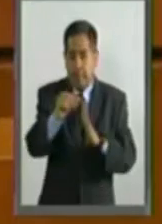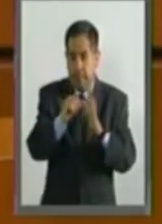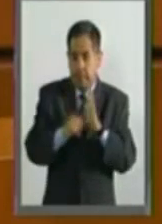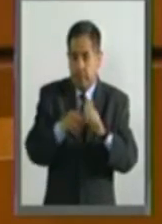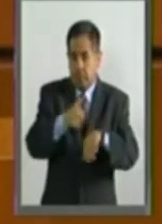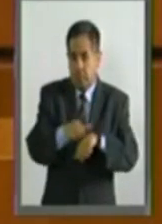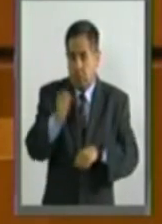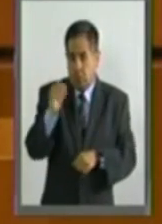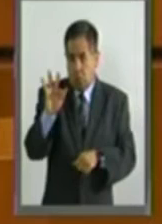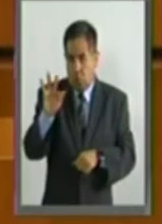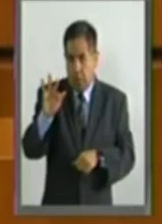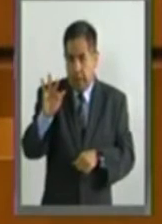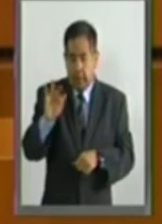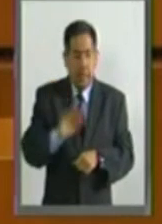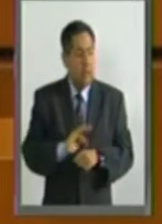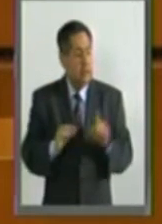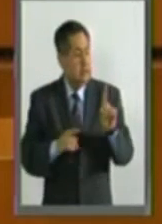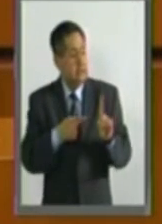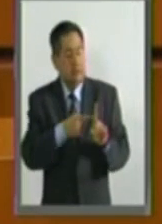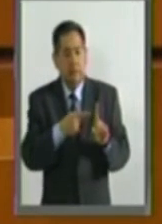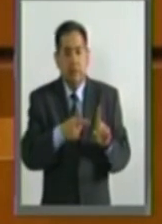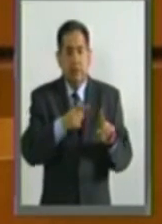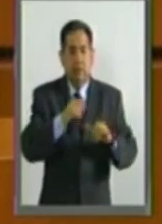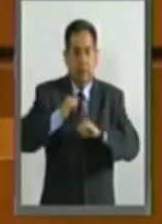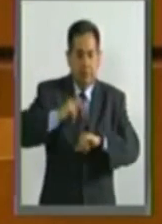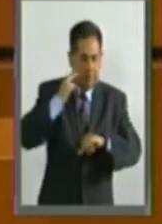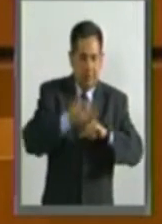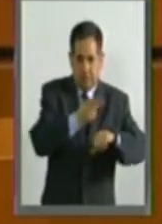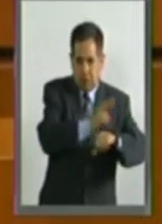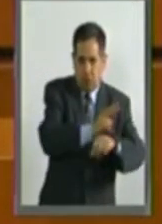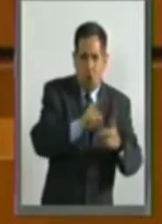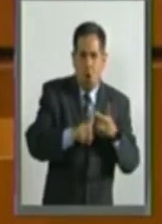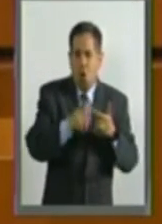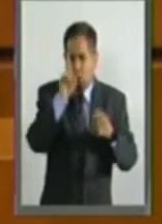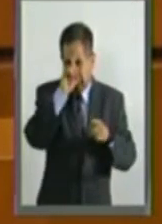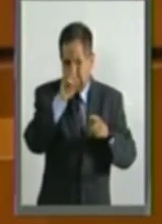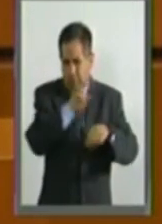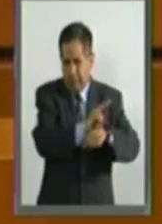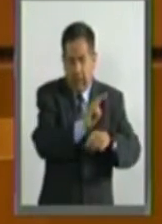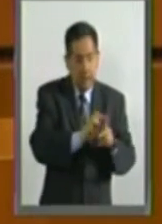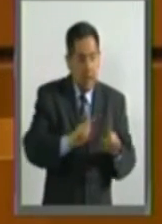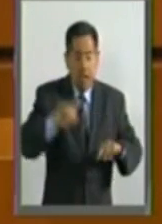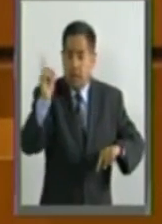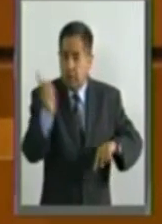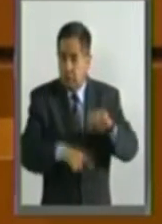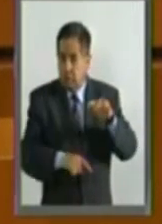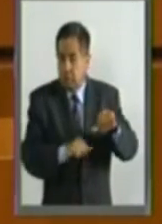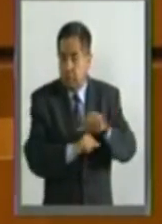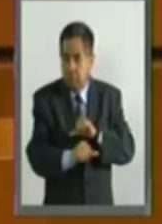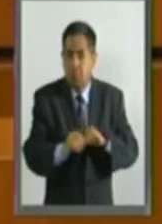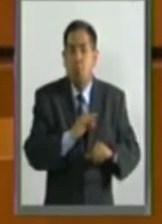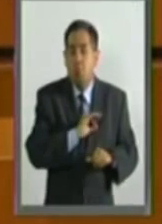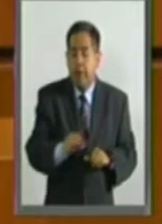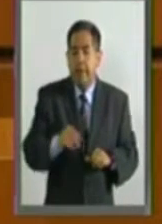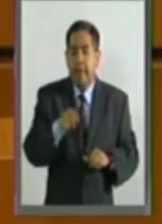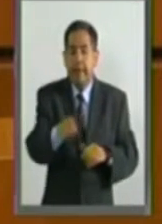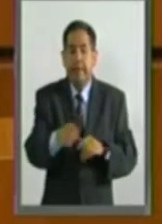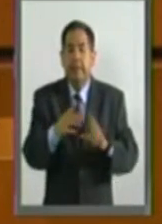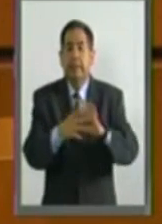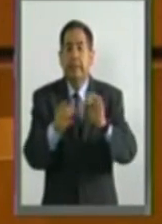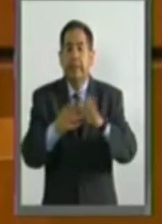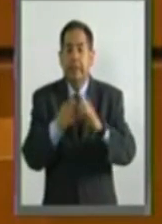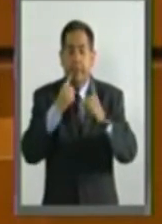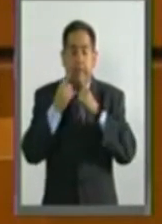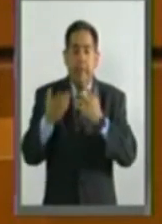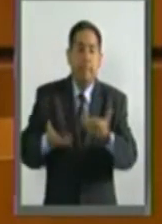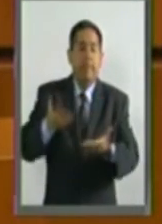que la remoción de algún miembro del comisariado o del Consejo de Vigilancia podrá ser abordada a su